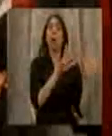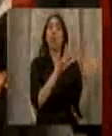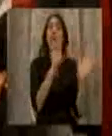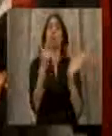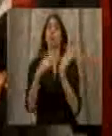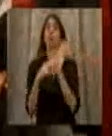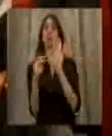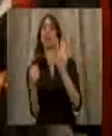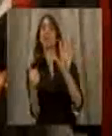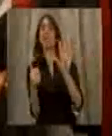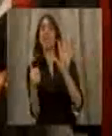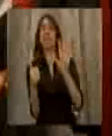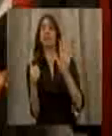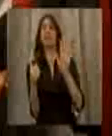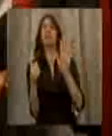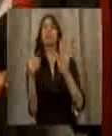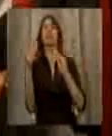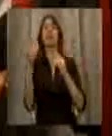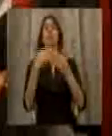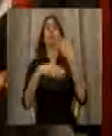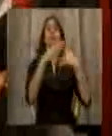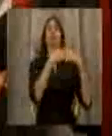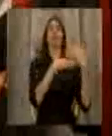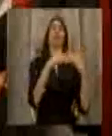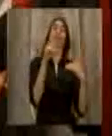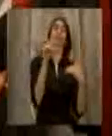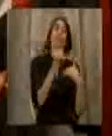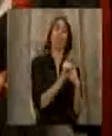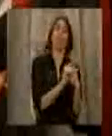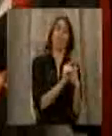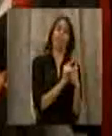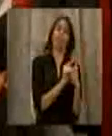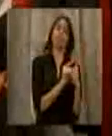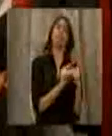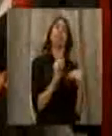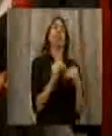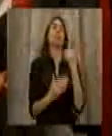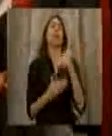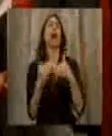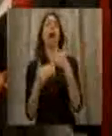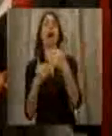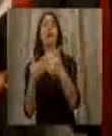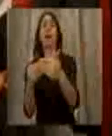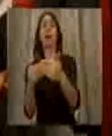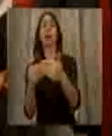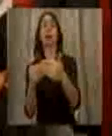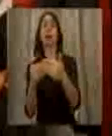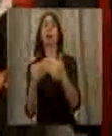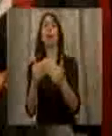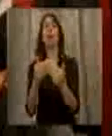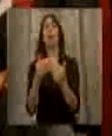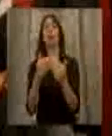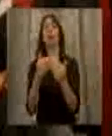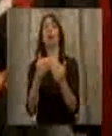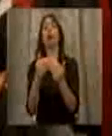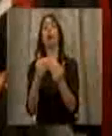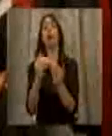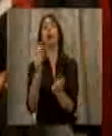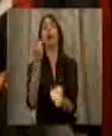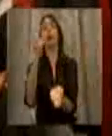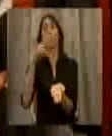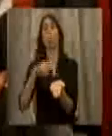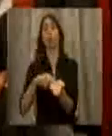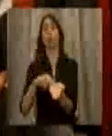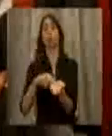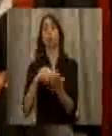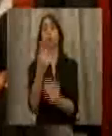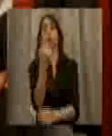2009-2006 y un avance importante en el año